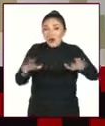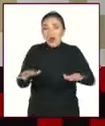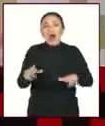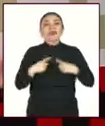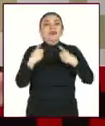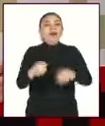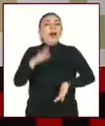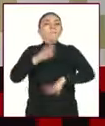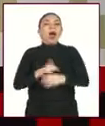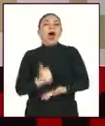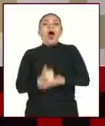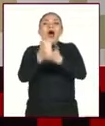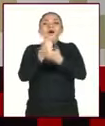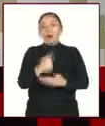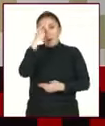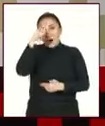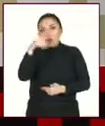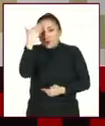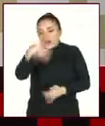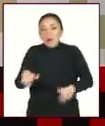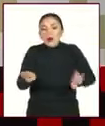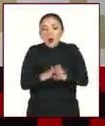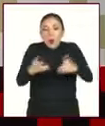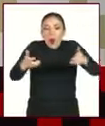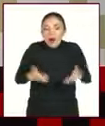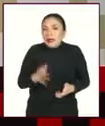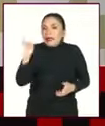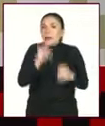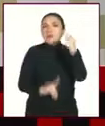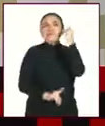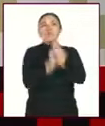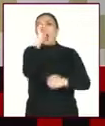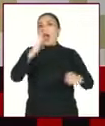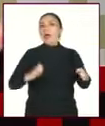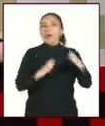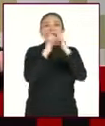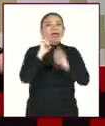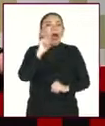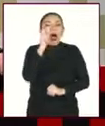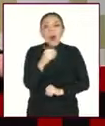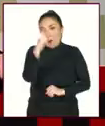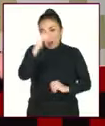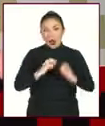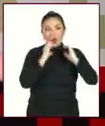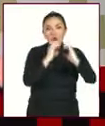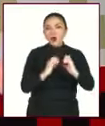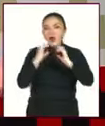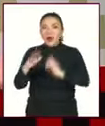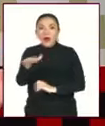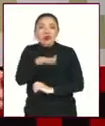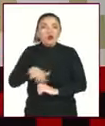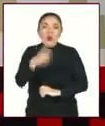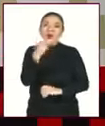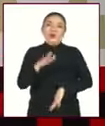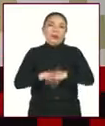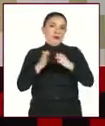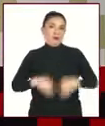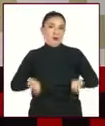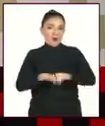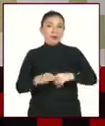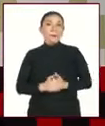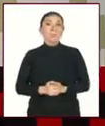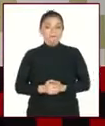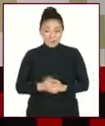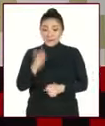más herramientas para actuar de forma oportuna en situaciones de emergencia y cuidar, bueno, de todas y de todos, que eso es lo importante. Antes